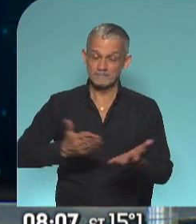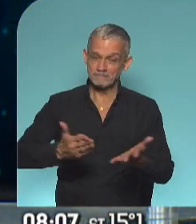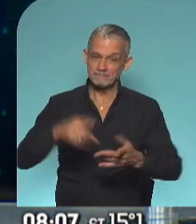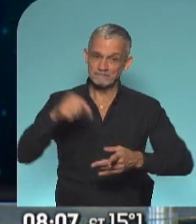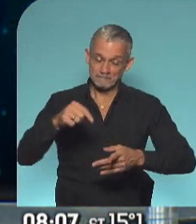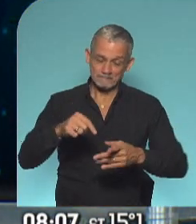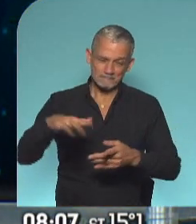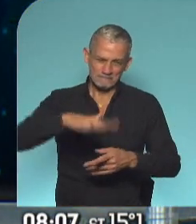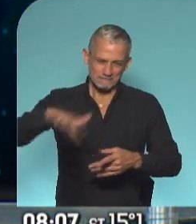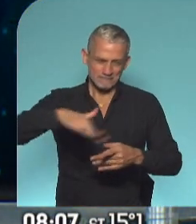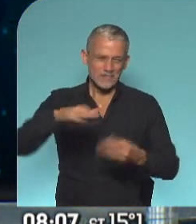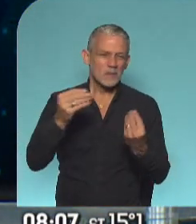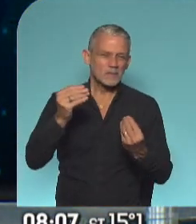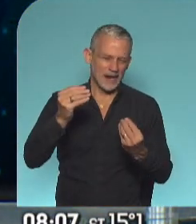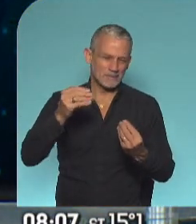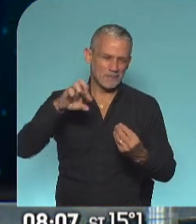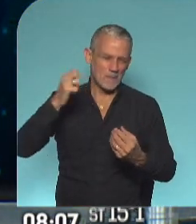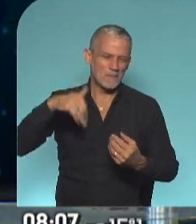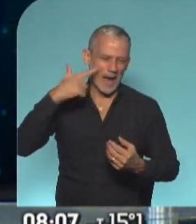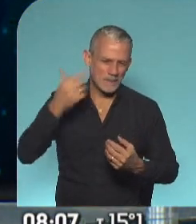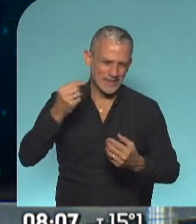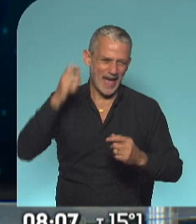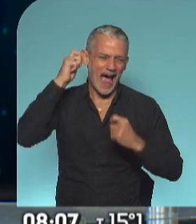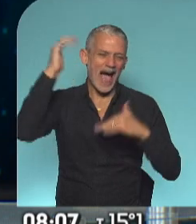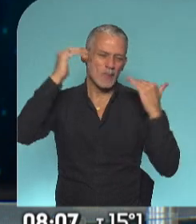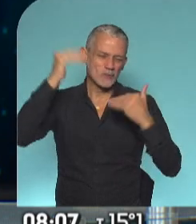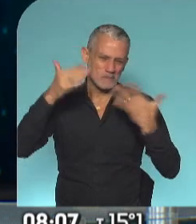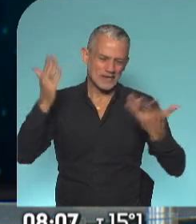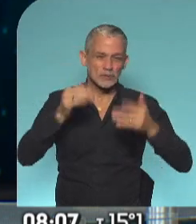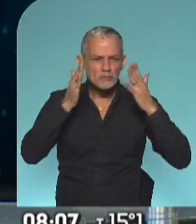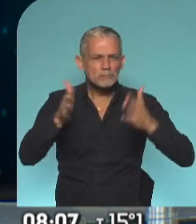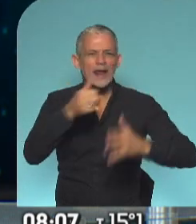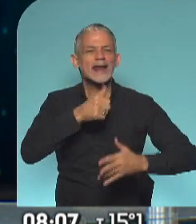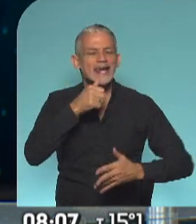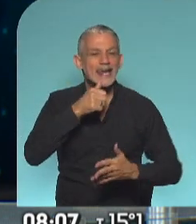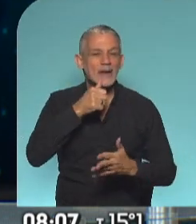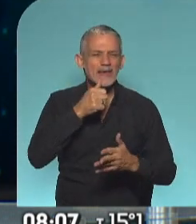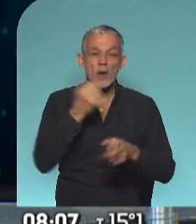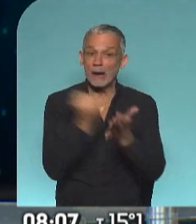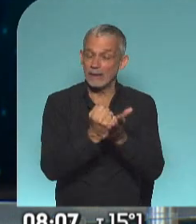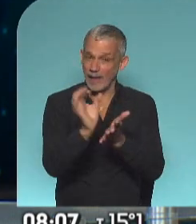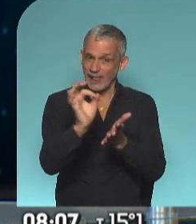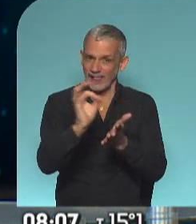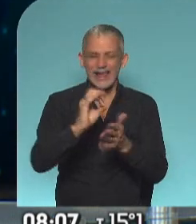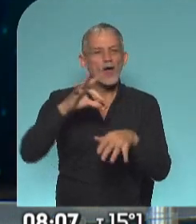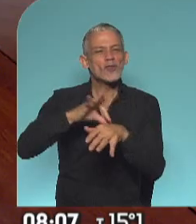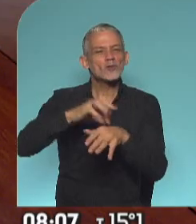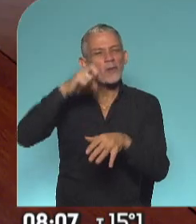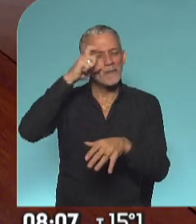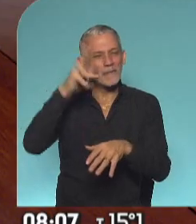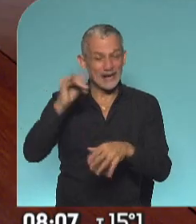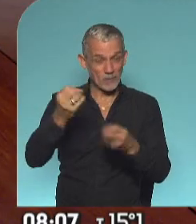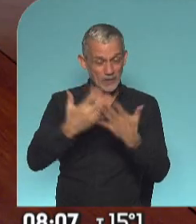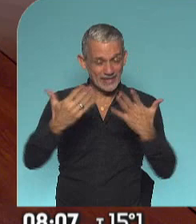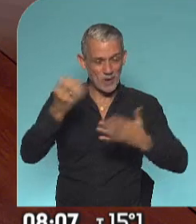Y en este espacio habitual para los adultos mayores, les contamos que vamos a hablar de los medicamentos genéricos con el doctor Eduardo Pérez. ¿Qué tal, Doc? Buen día. ¿Qué tal? Buen